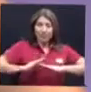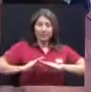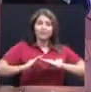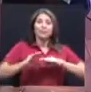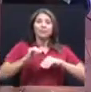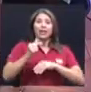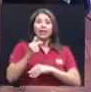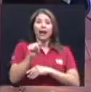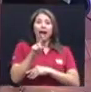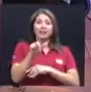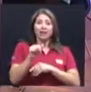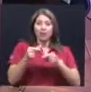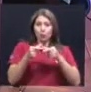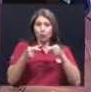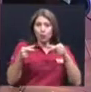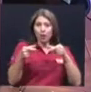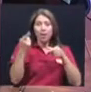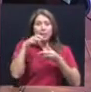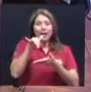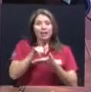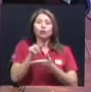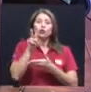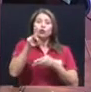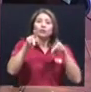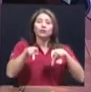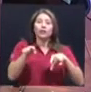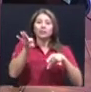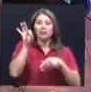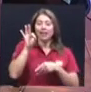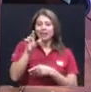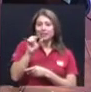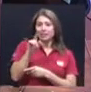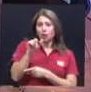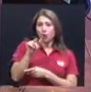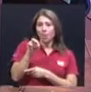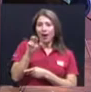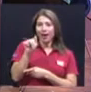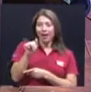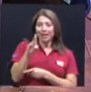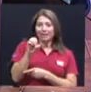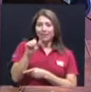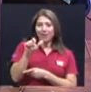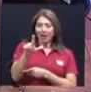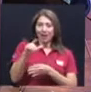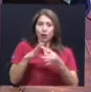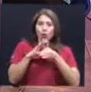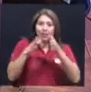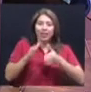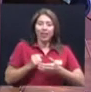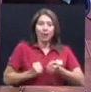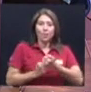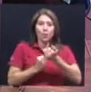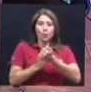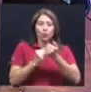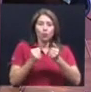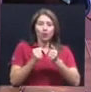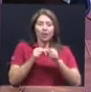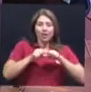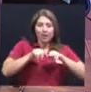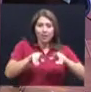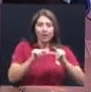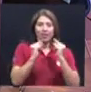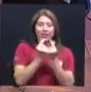dos invitadas siomara Esquivel de la coordinadora de redes de apoyo a Palestina aquí en Costa Rica y